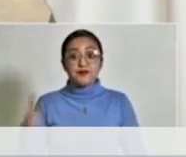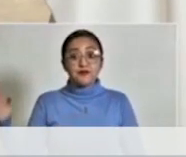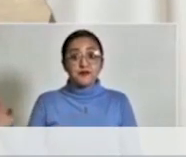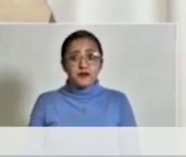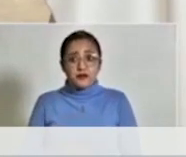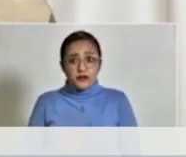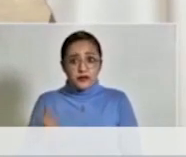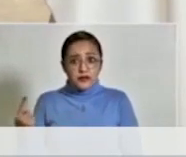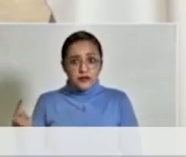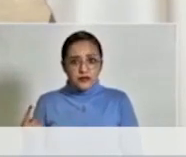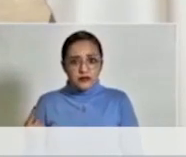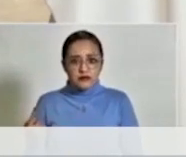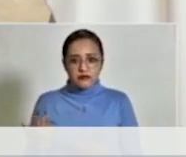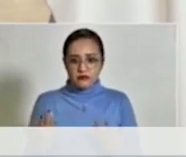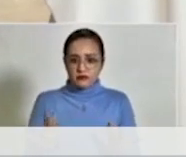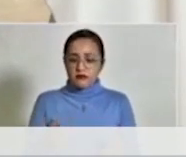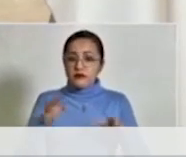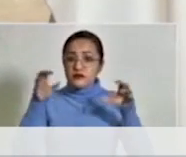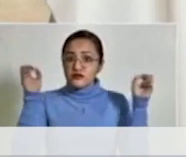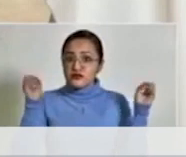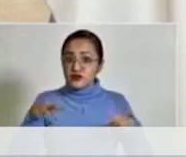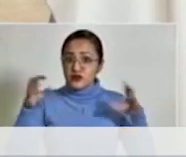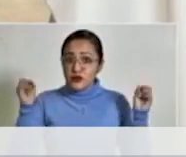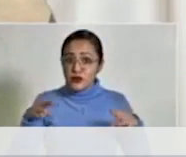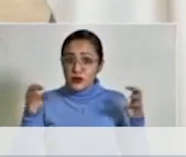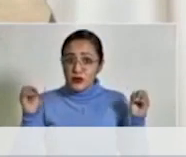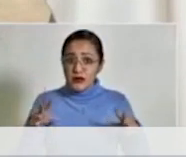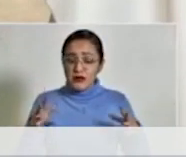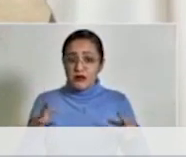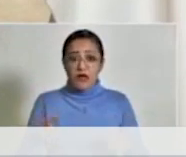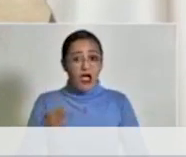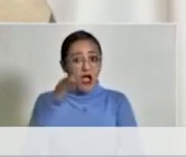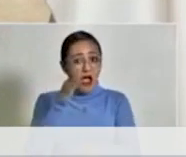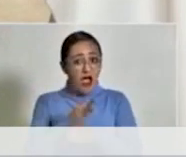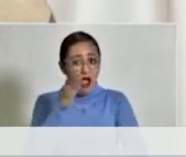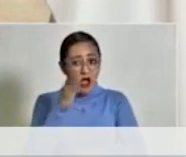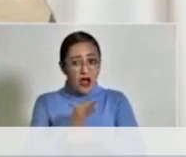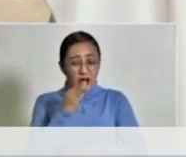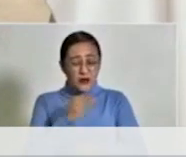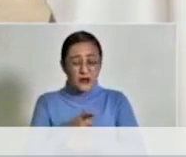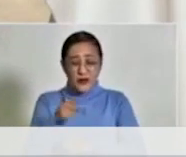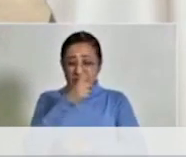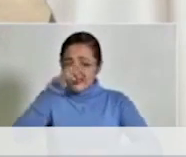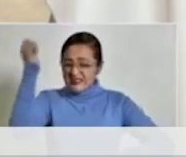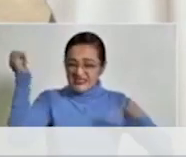por las lluvias. Las lluvias han provocado